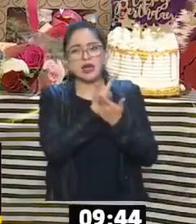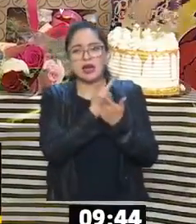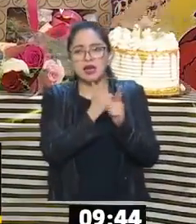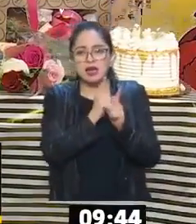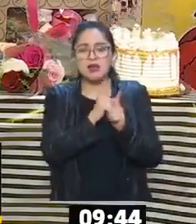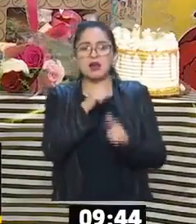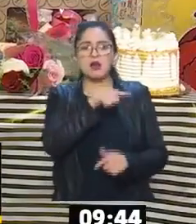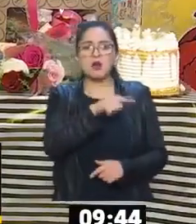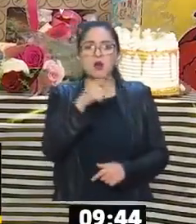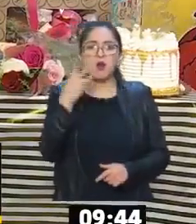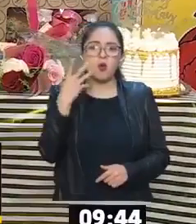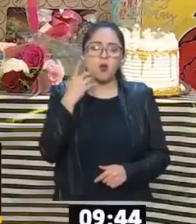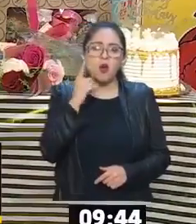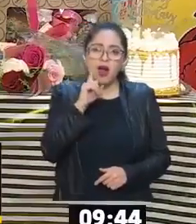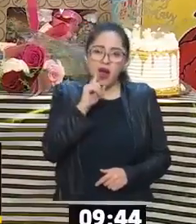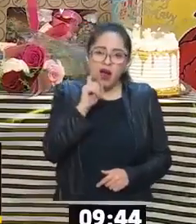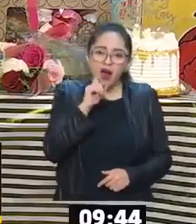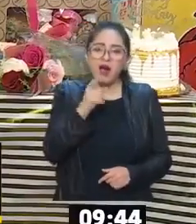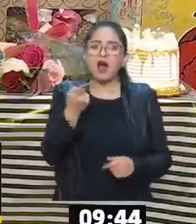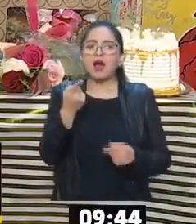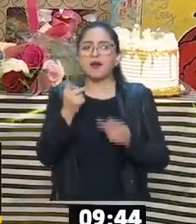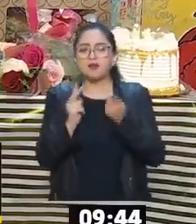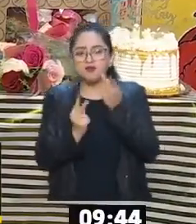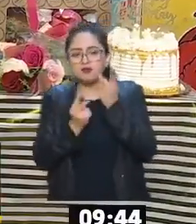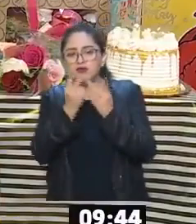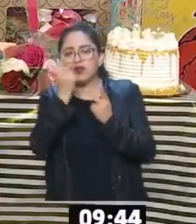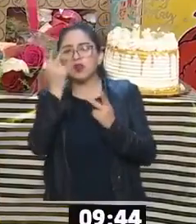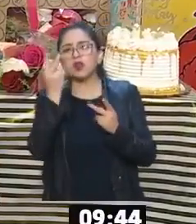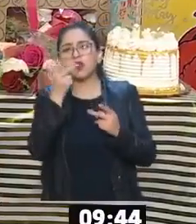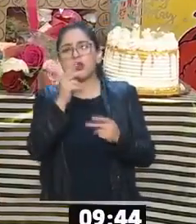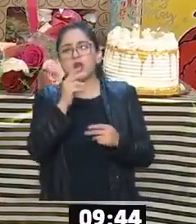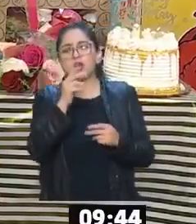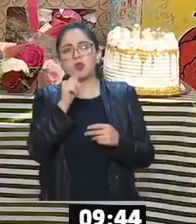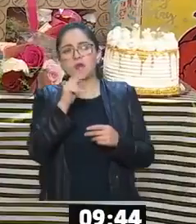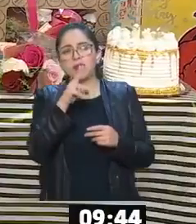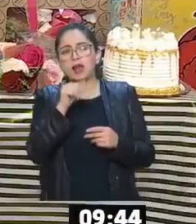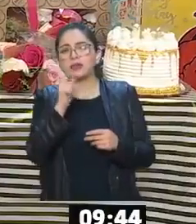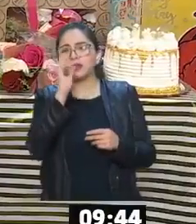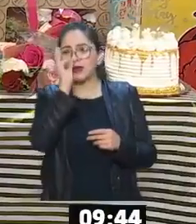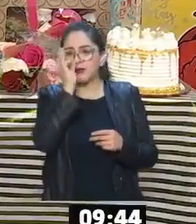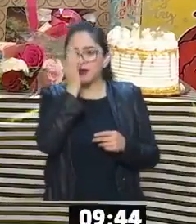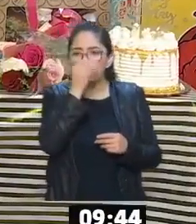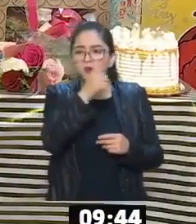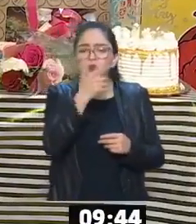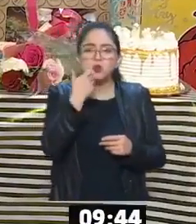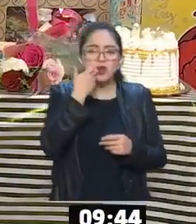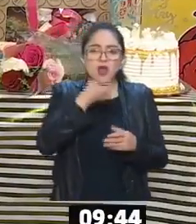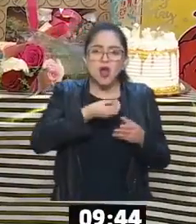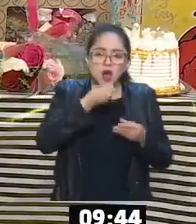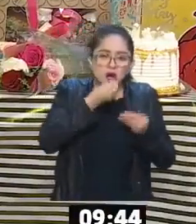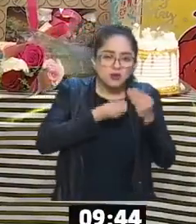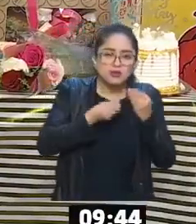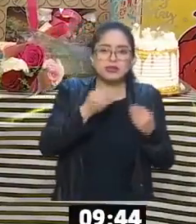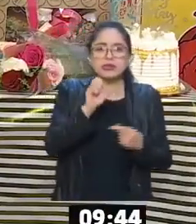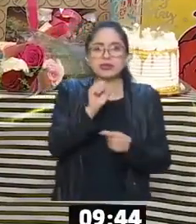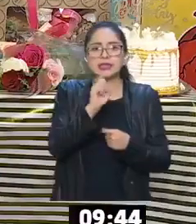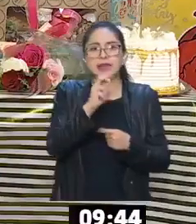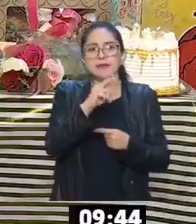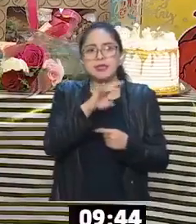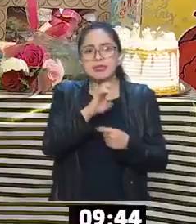versión guayaba, frutos tropicales y fresa van estupendamente bien con cualquiera de esos, ya sea el ceviche de